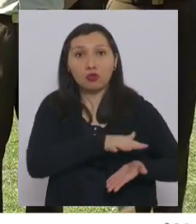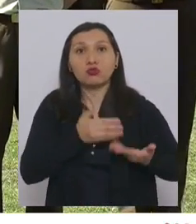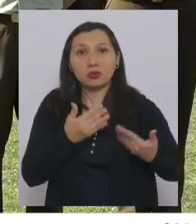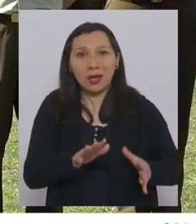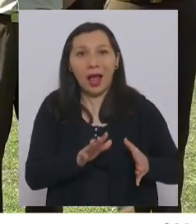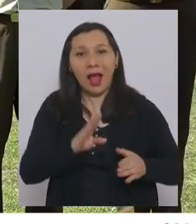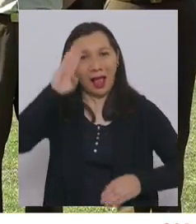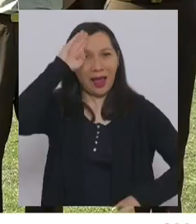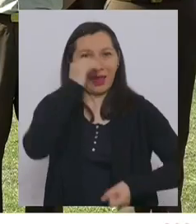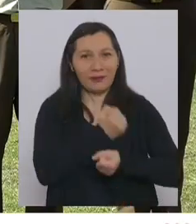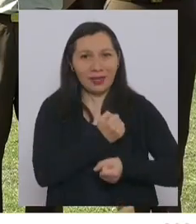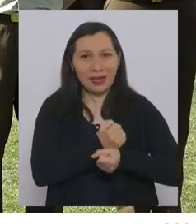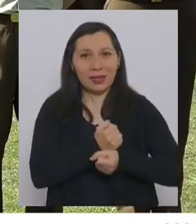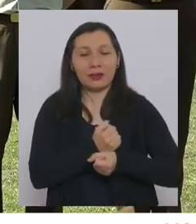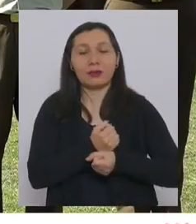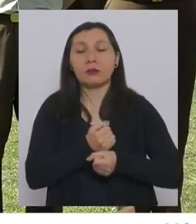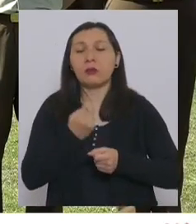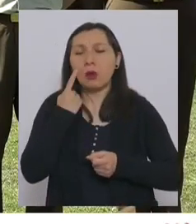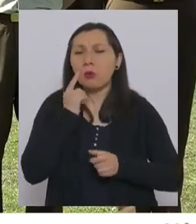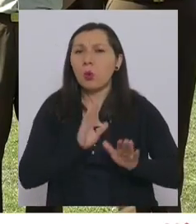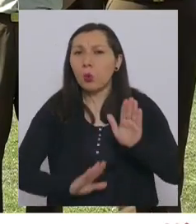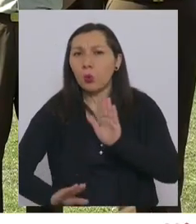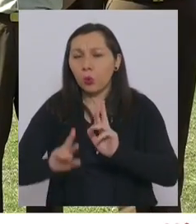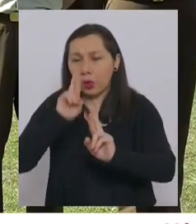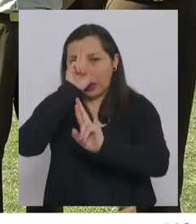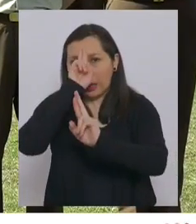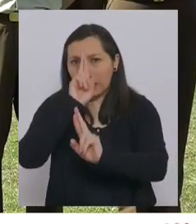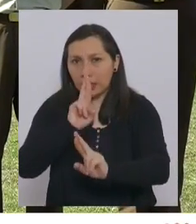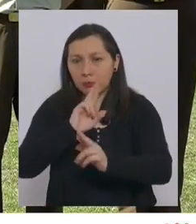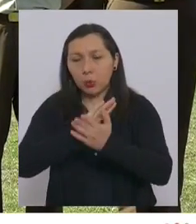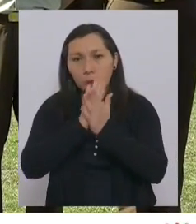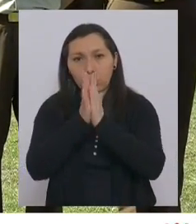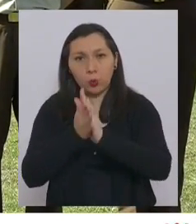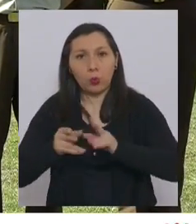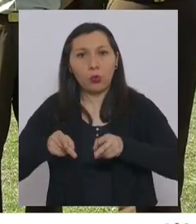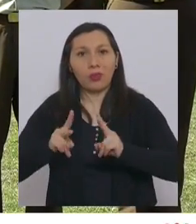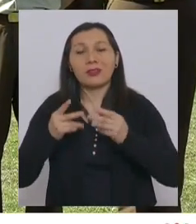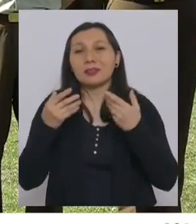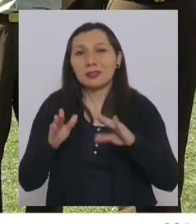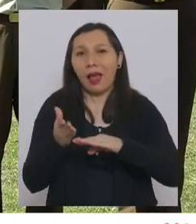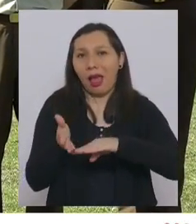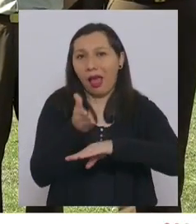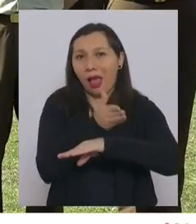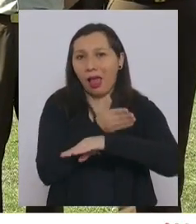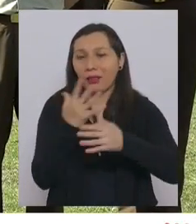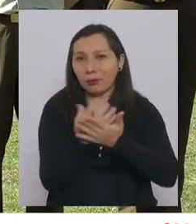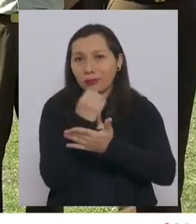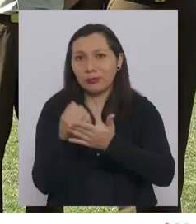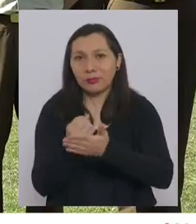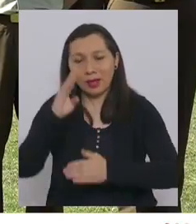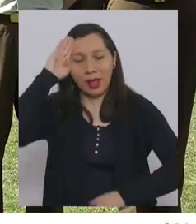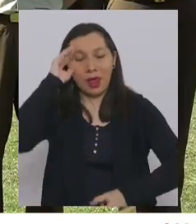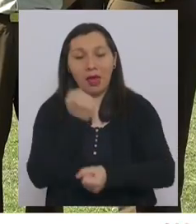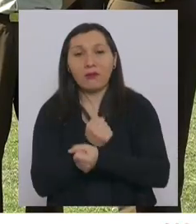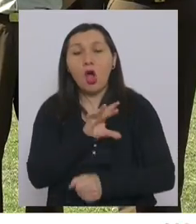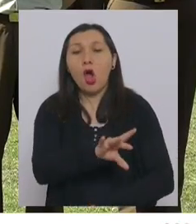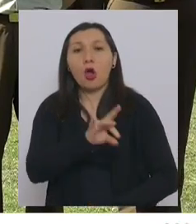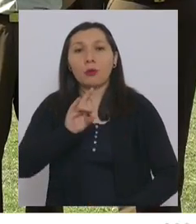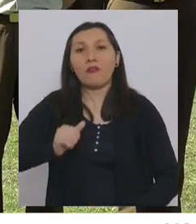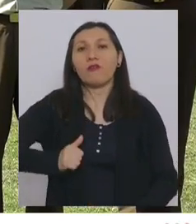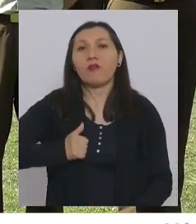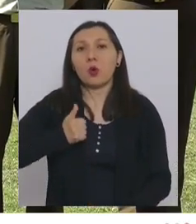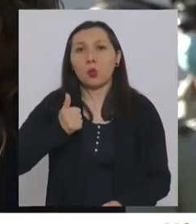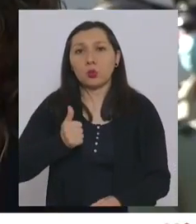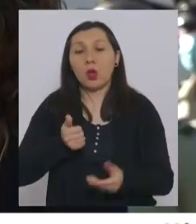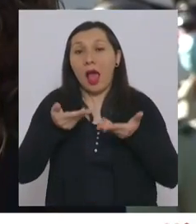carabineros. Y por tanto hemos tomado mucho cuidado por respetar todos los derechos adquiridos por carabineros y esta va a ser una opción